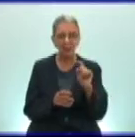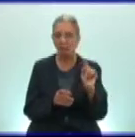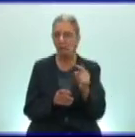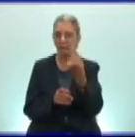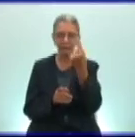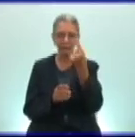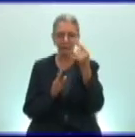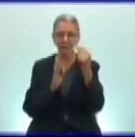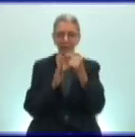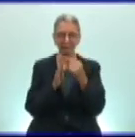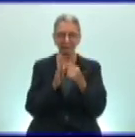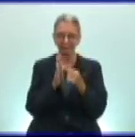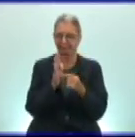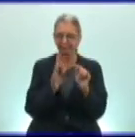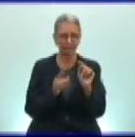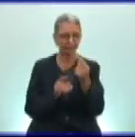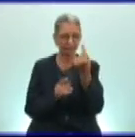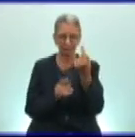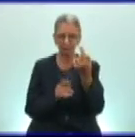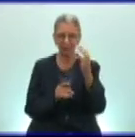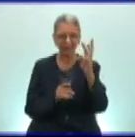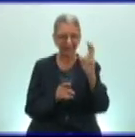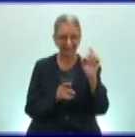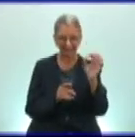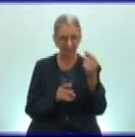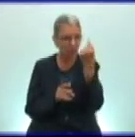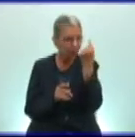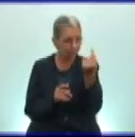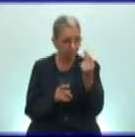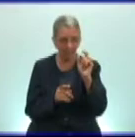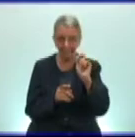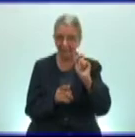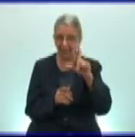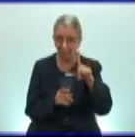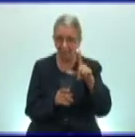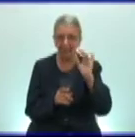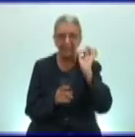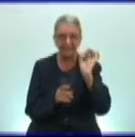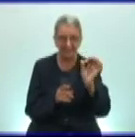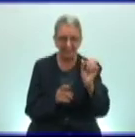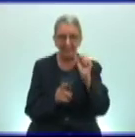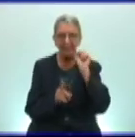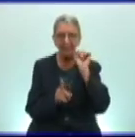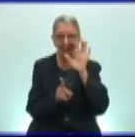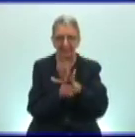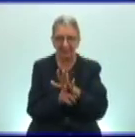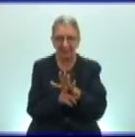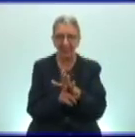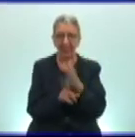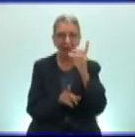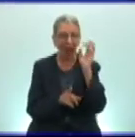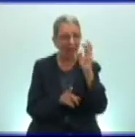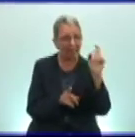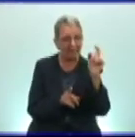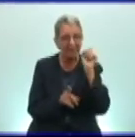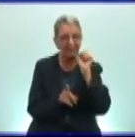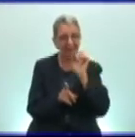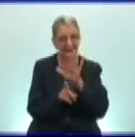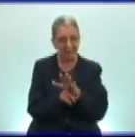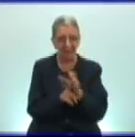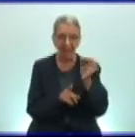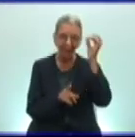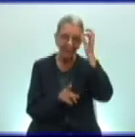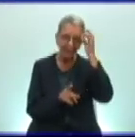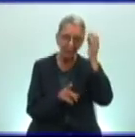se representan con una sola letra, que coincide con la letra inicial del nombre en español